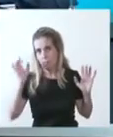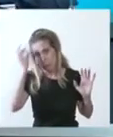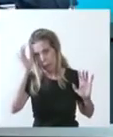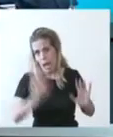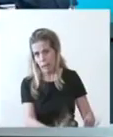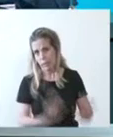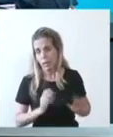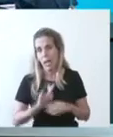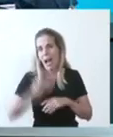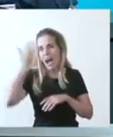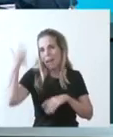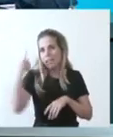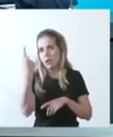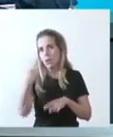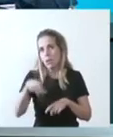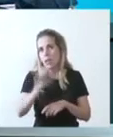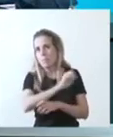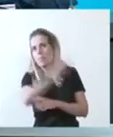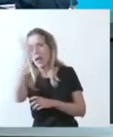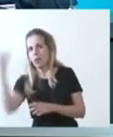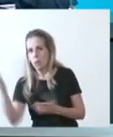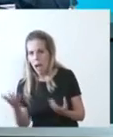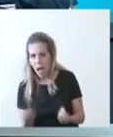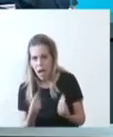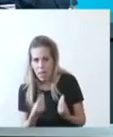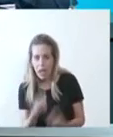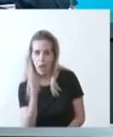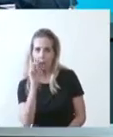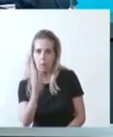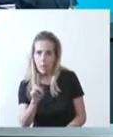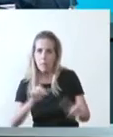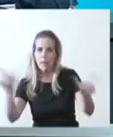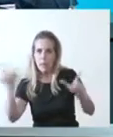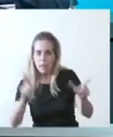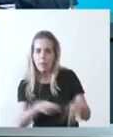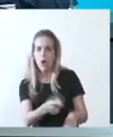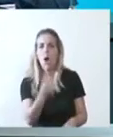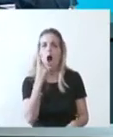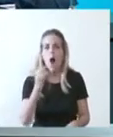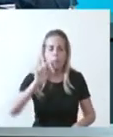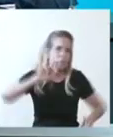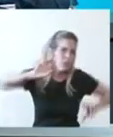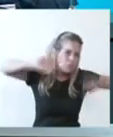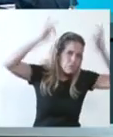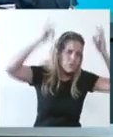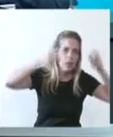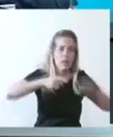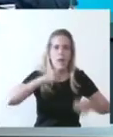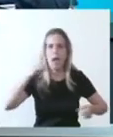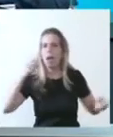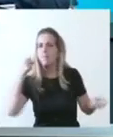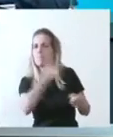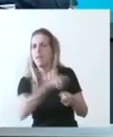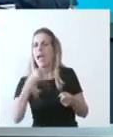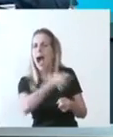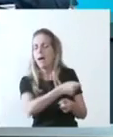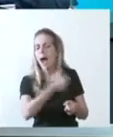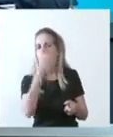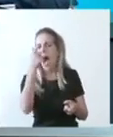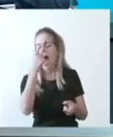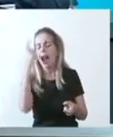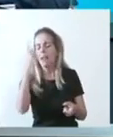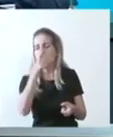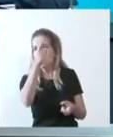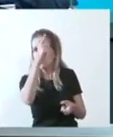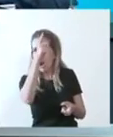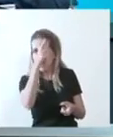1:30 de la mañana estaba buscando un loco que castigaba a un pobre hombre de la seguridad que le estaba exigiendo que simplemente cumpla con una cuarentena